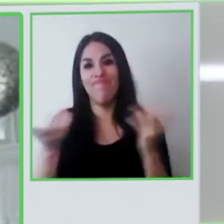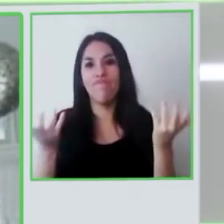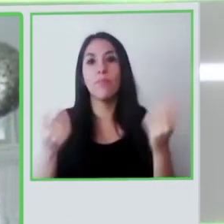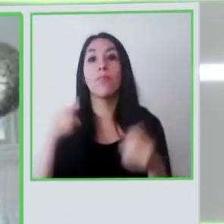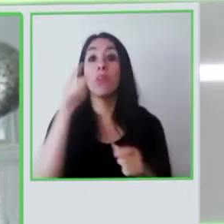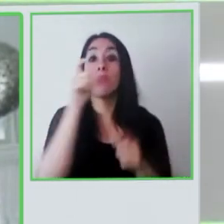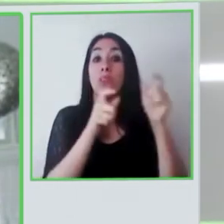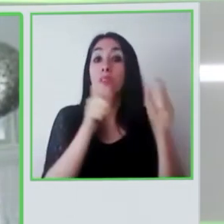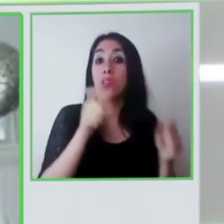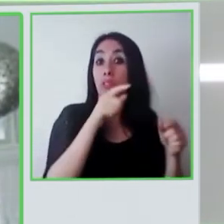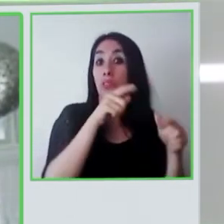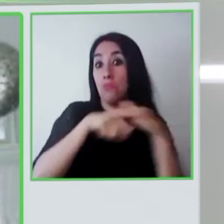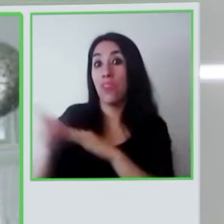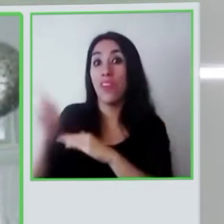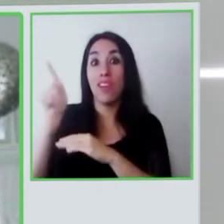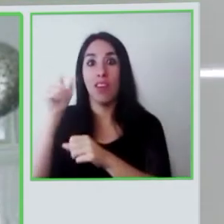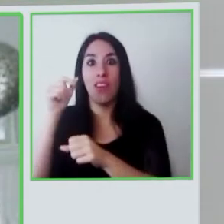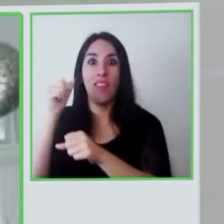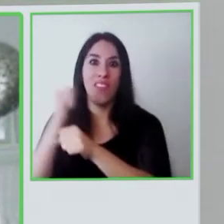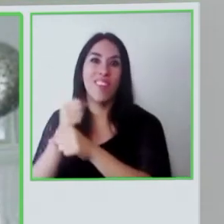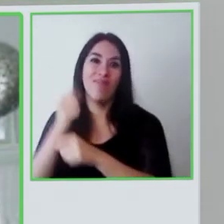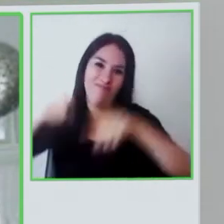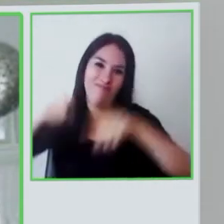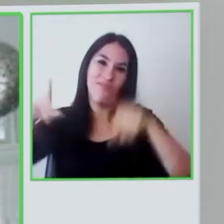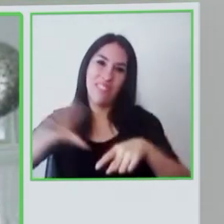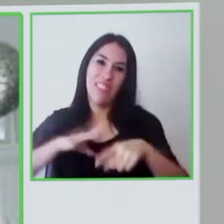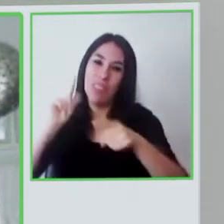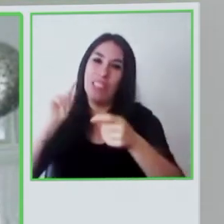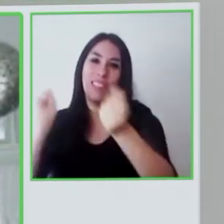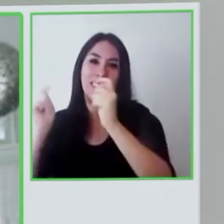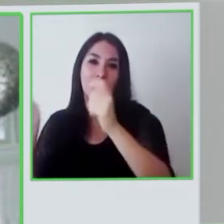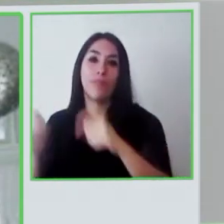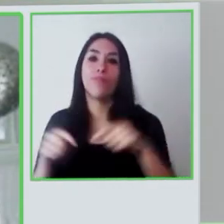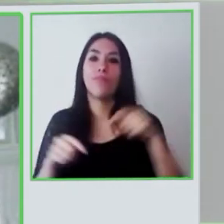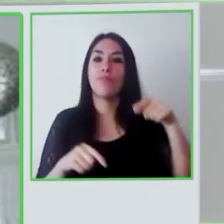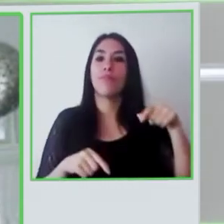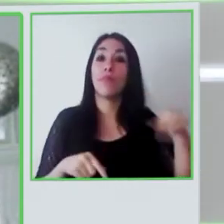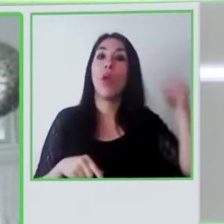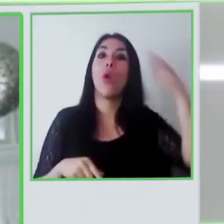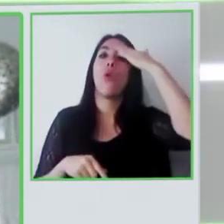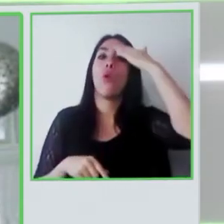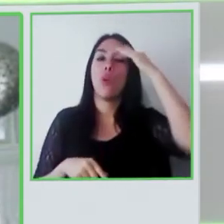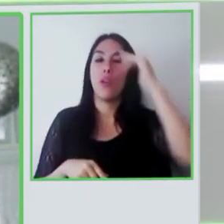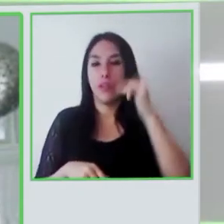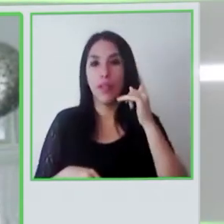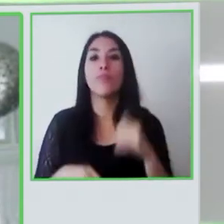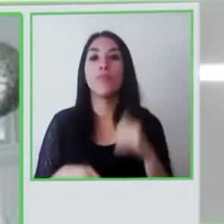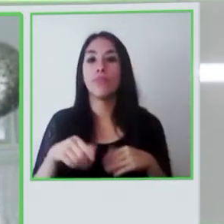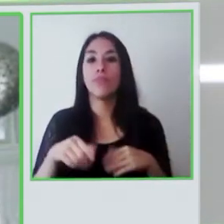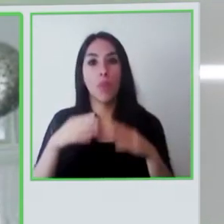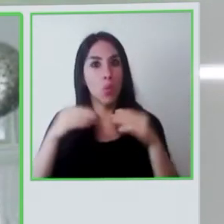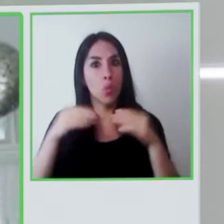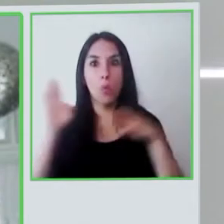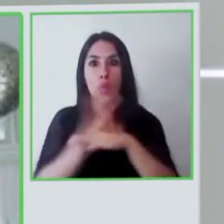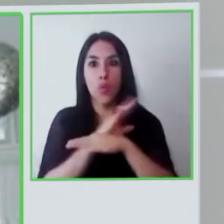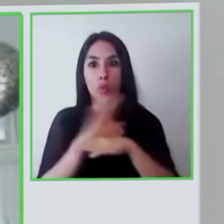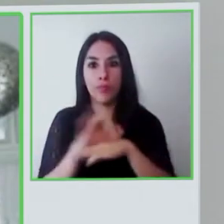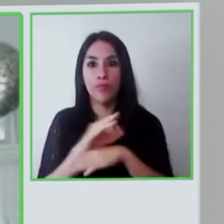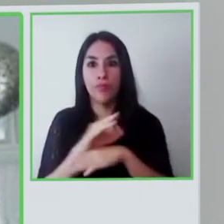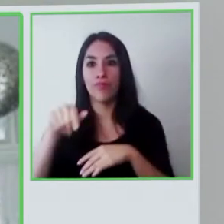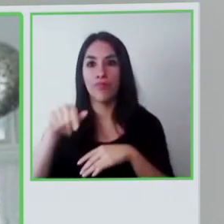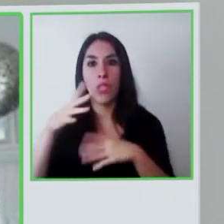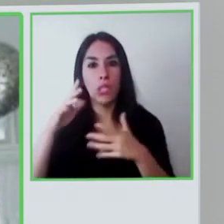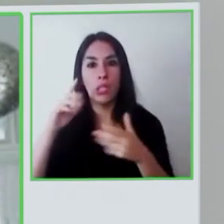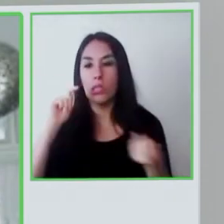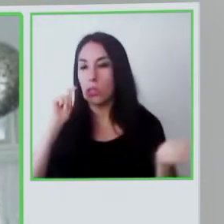discapacidad y sabemos buenas fuentes que la mayoría de los empleados de los empleadores van a tener más o menos de un día al 15%